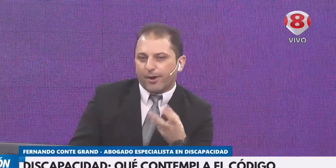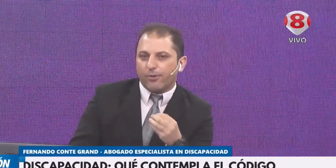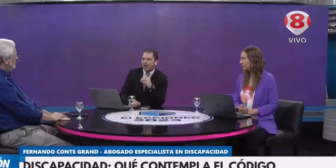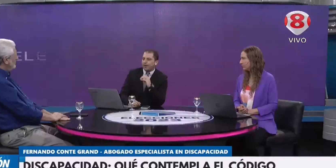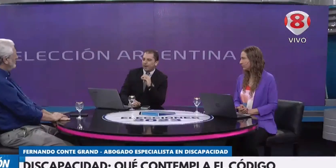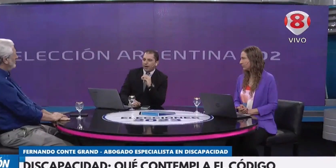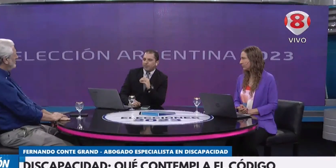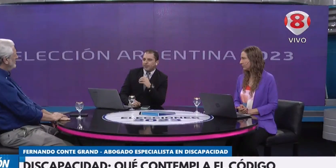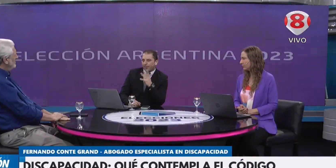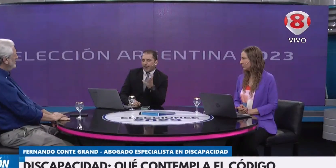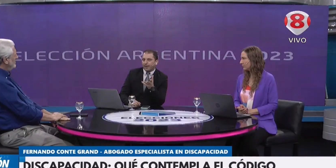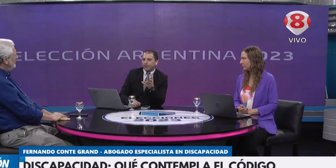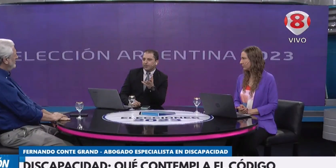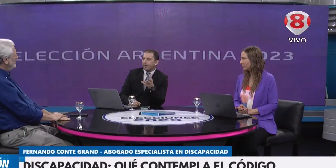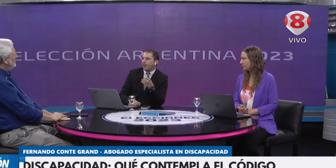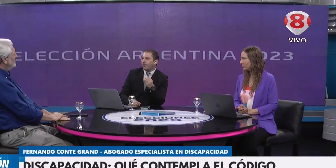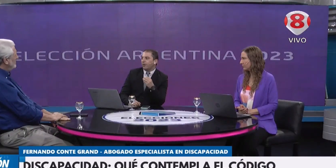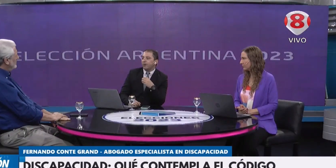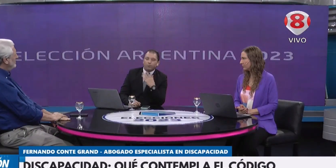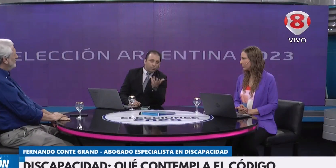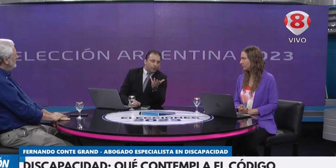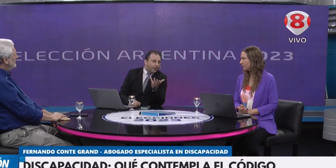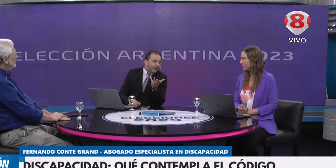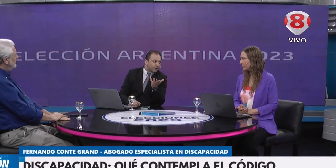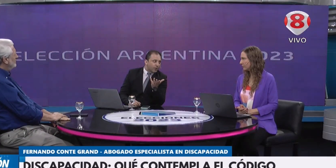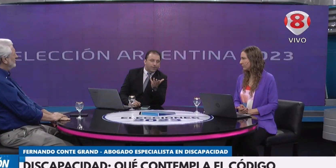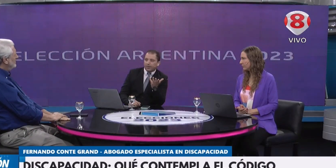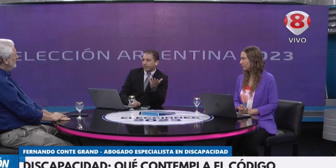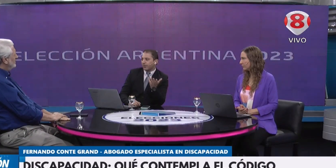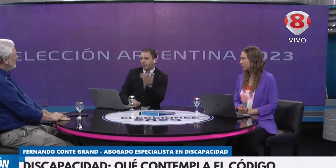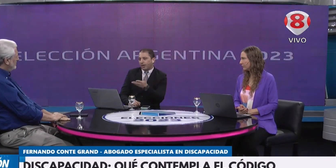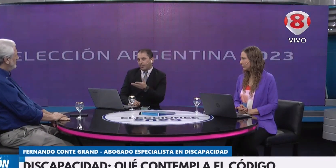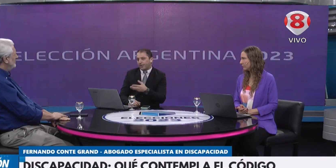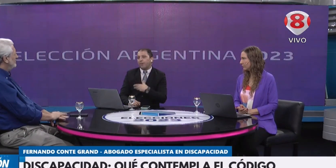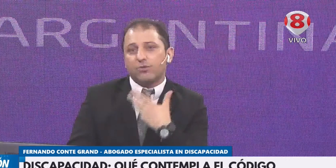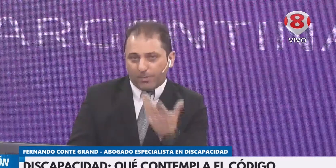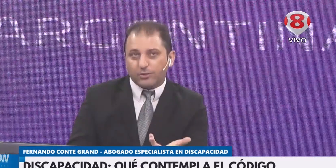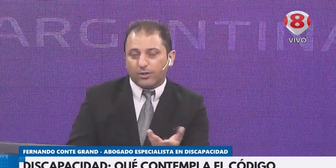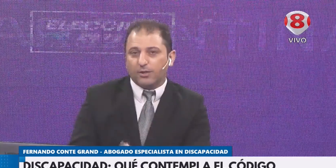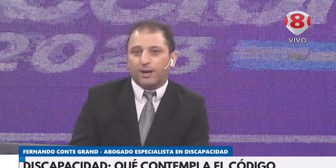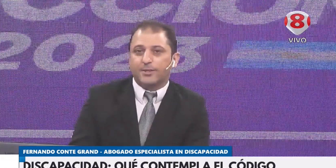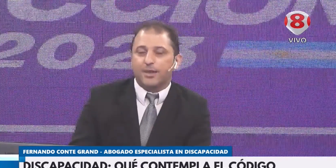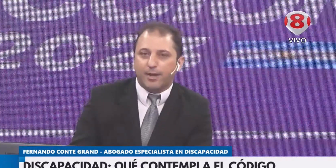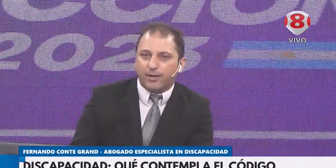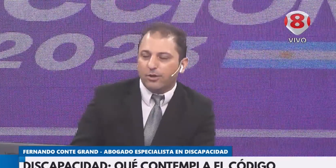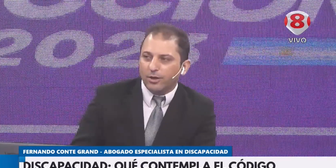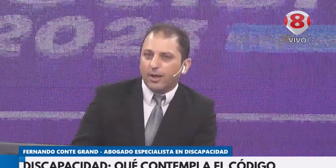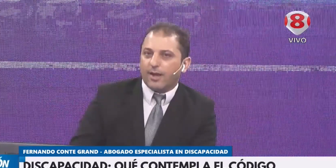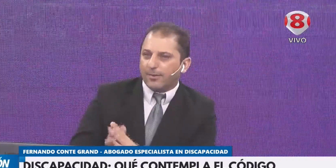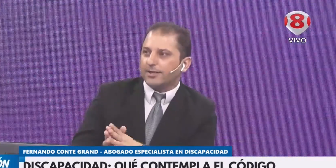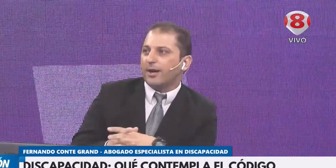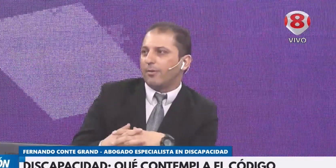tema informarnos bien a un mensaje para la gente que nos está mirando muchos familiares seguramente de personas con discapacidad muchas personas con discapacidad